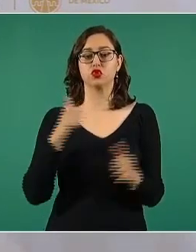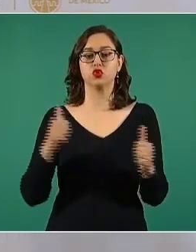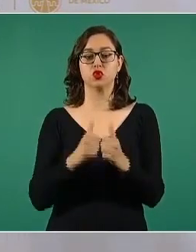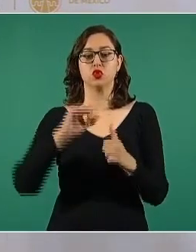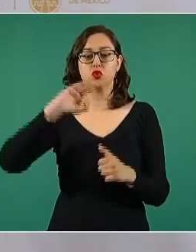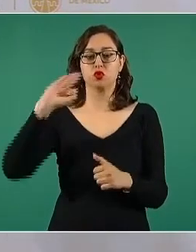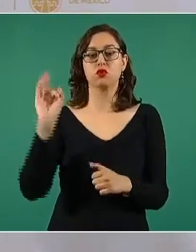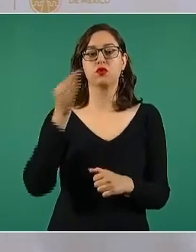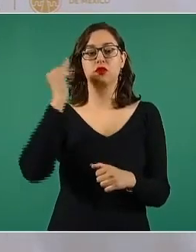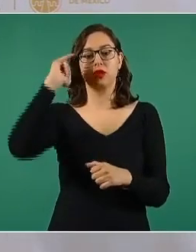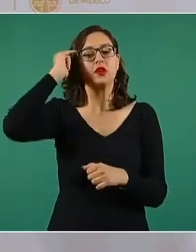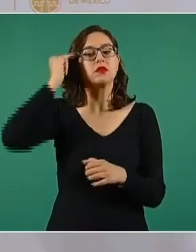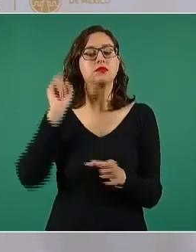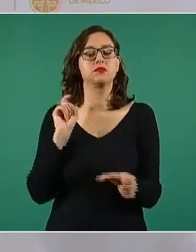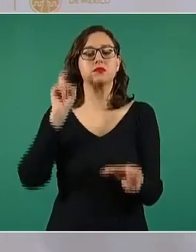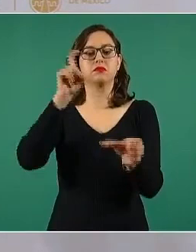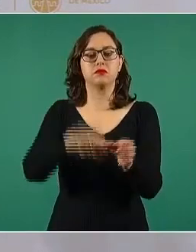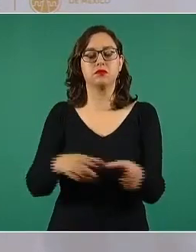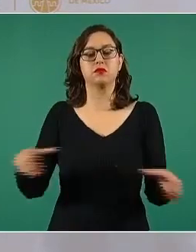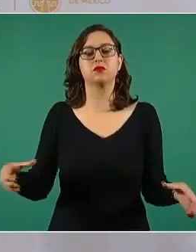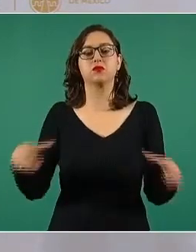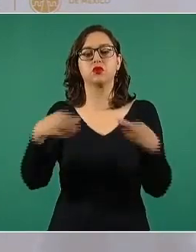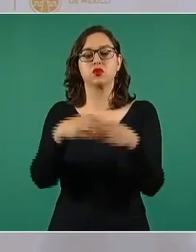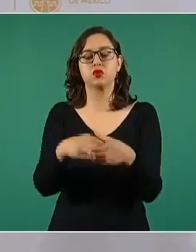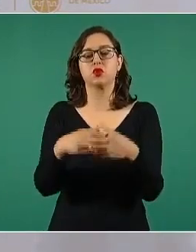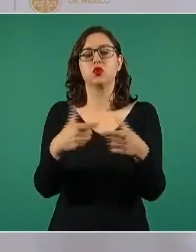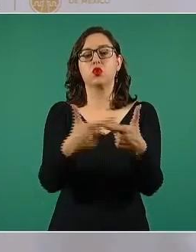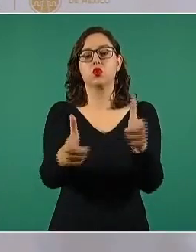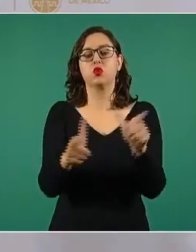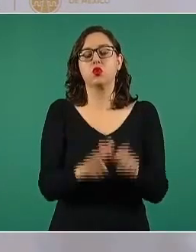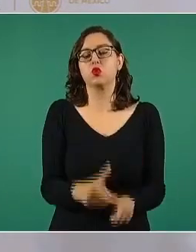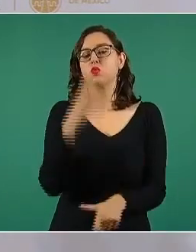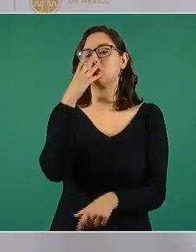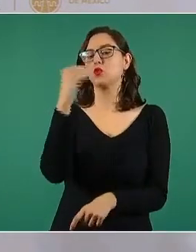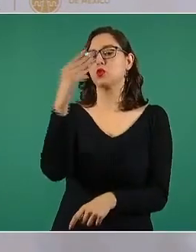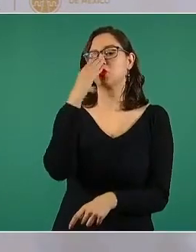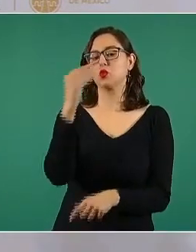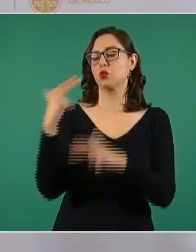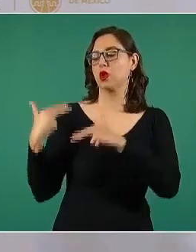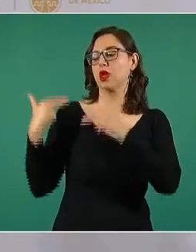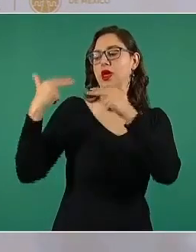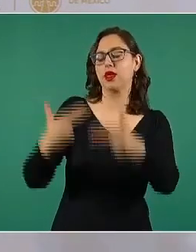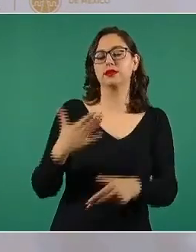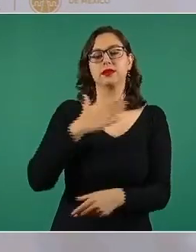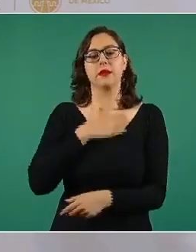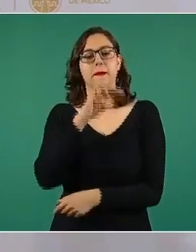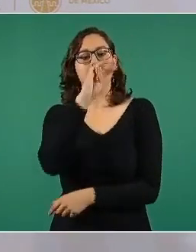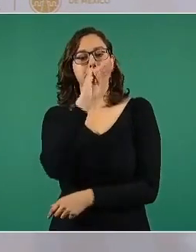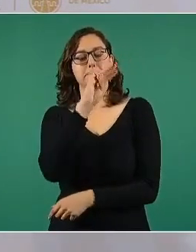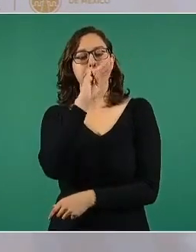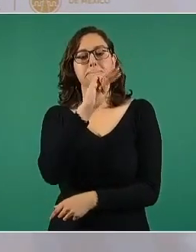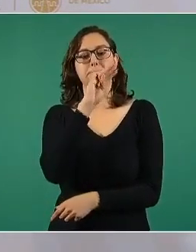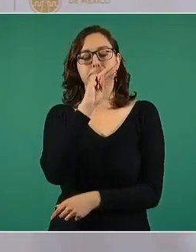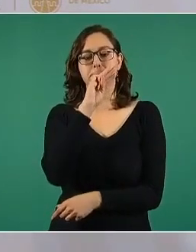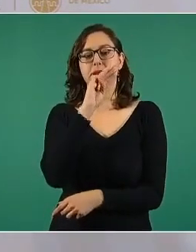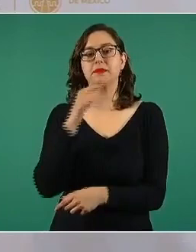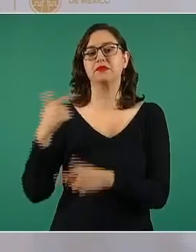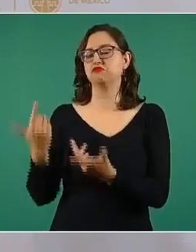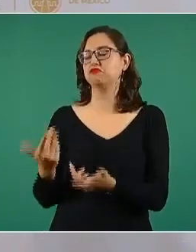Nehawk. Soy parte del clan de los lobos, herencia de mi madre, puesto que ella lo heredó de la